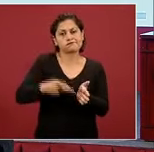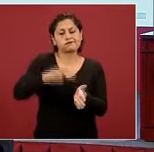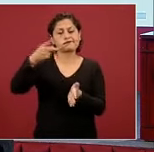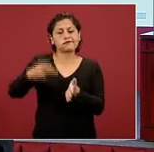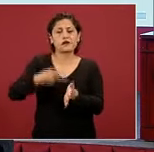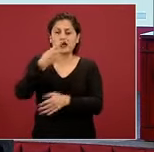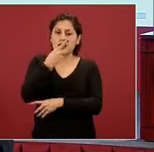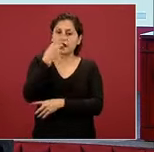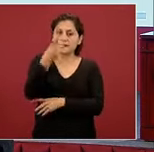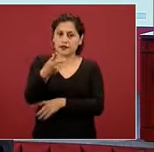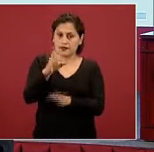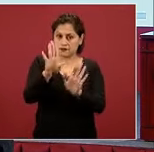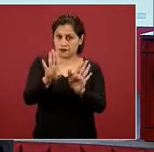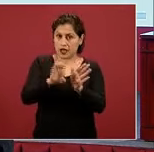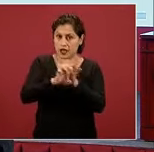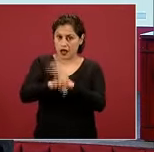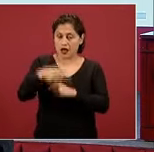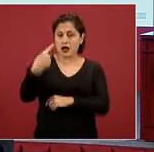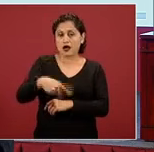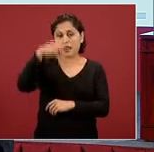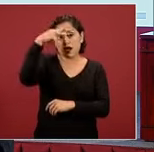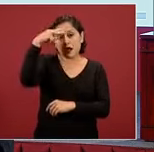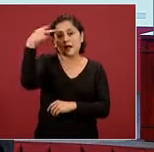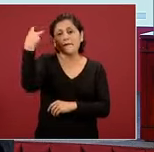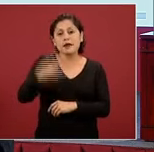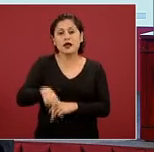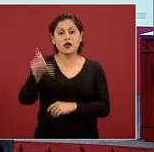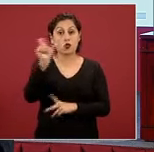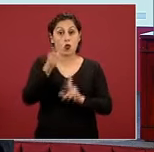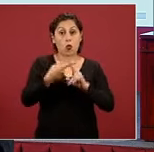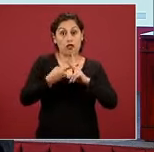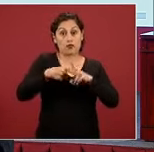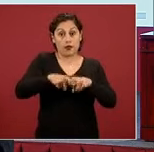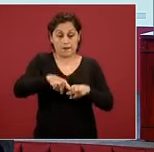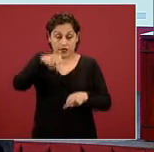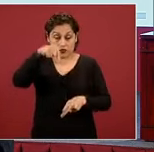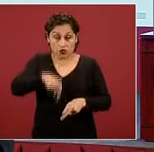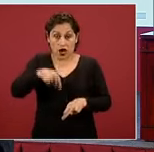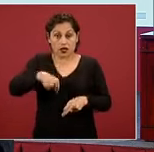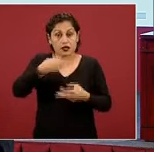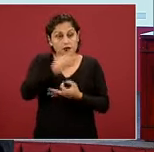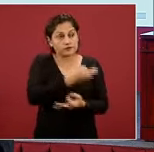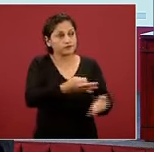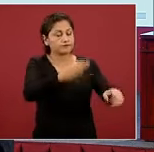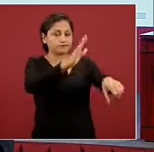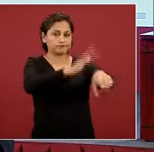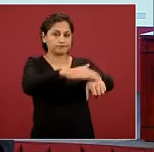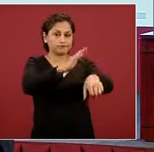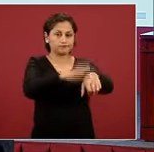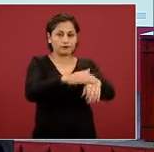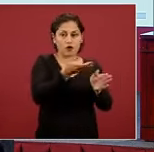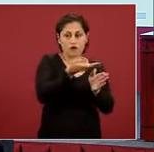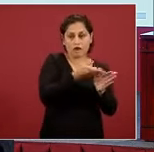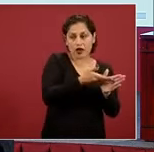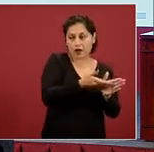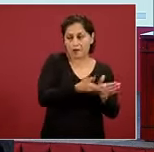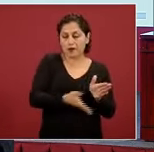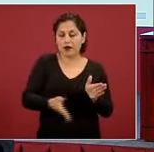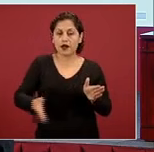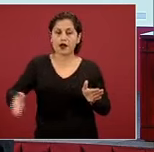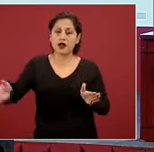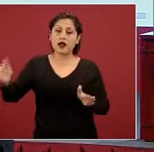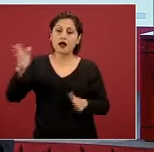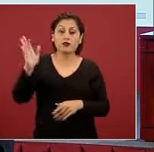En el caso de México, la expectativa desde el principio fue tener una epidemia que abarcara desde febrero hasta